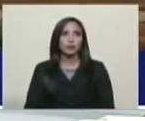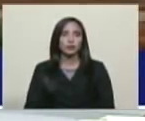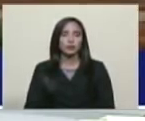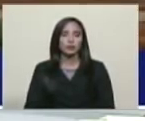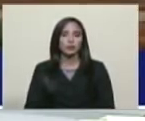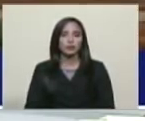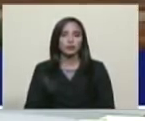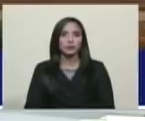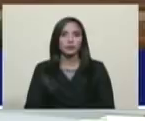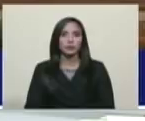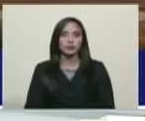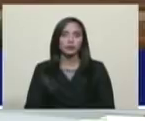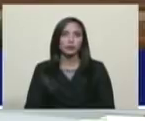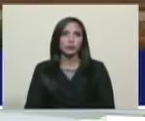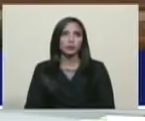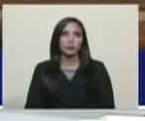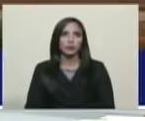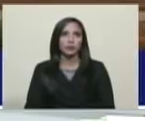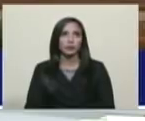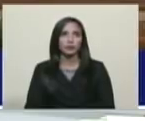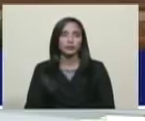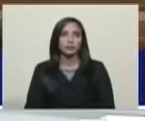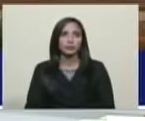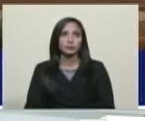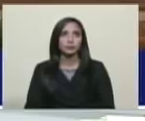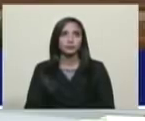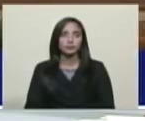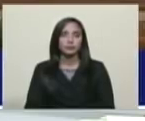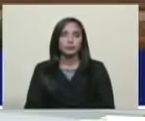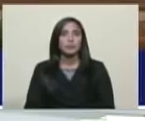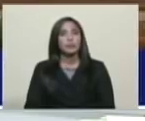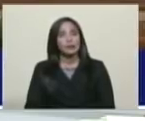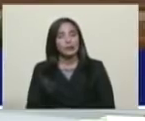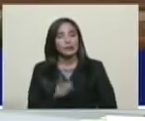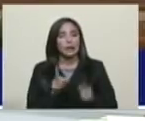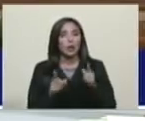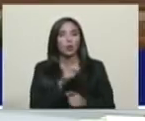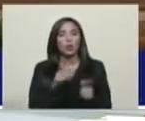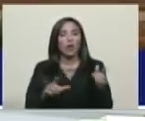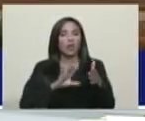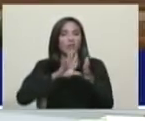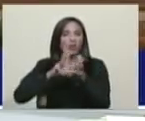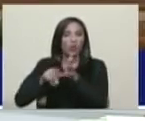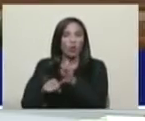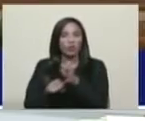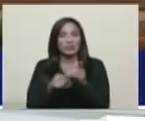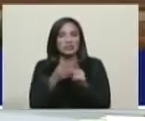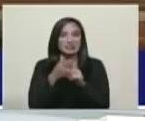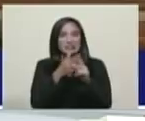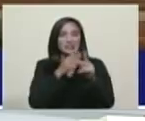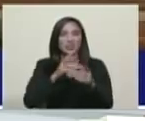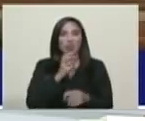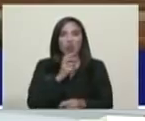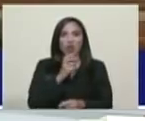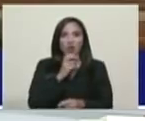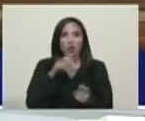manera unilateral, de manera ilegal, perseguir el oro